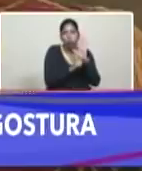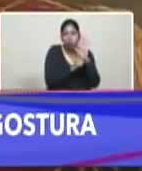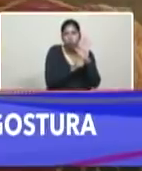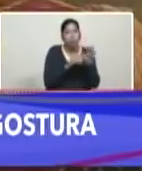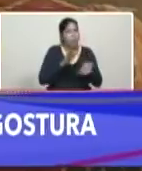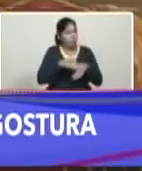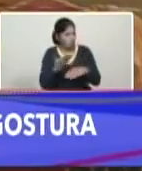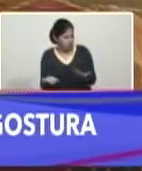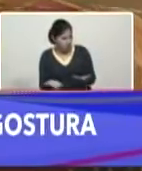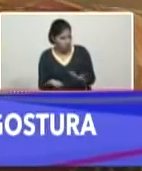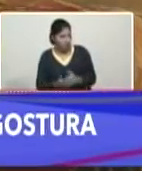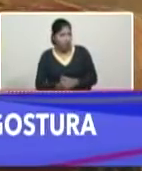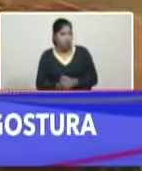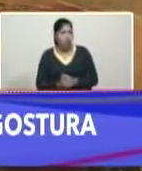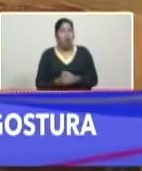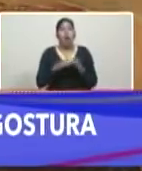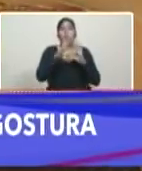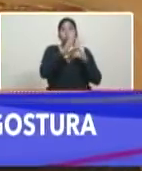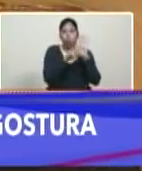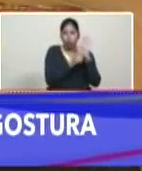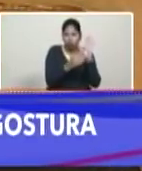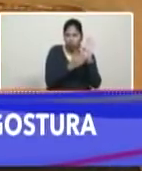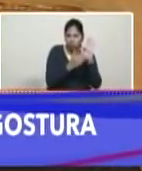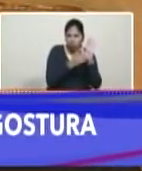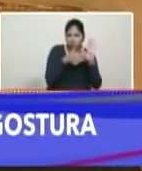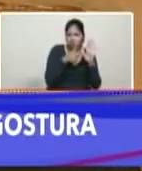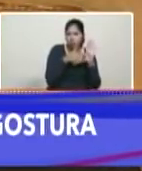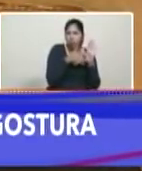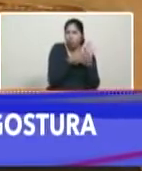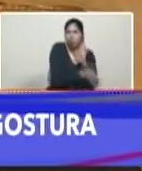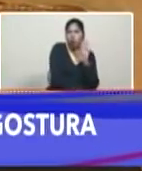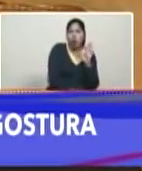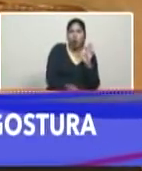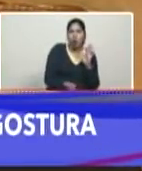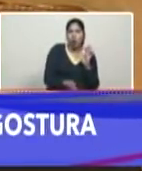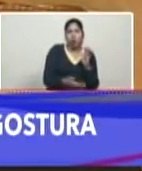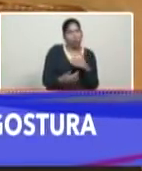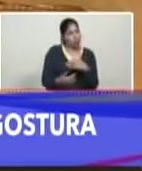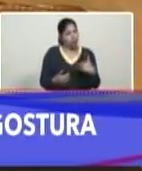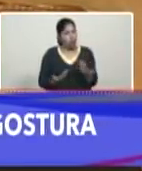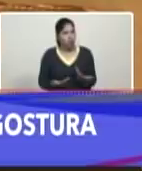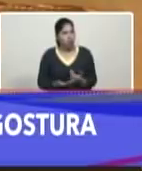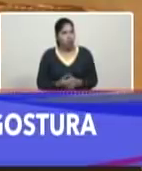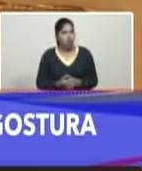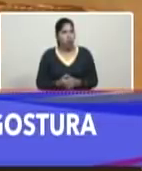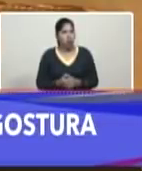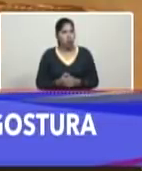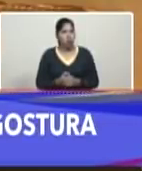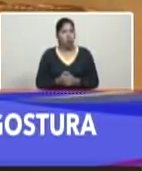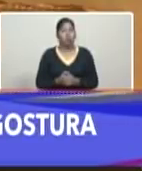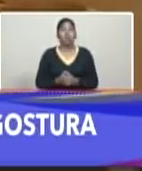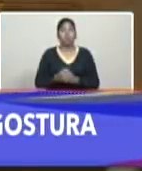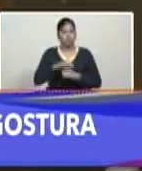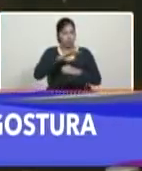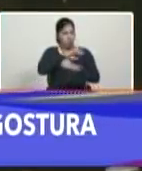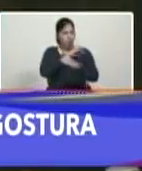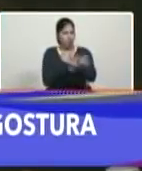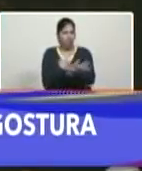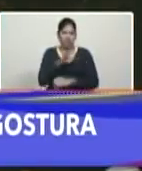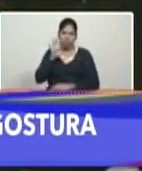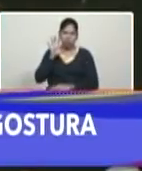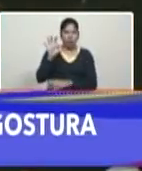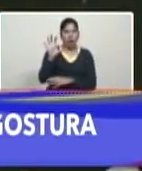Y porque Bolívar, en esa constitución, propone la constitución de un poderoso país que llama a la